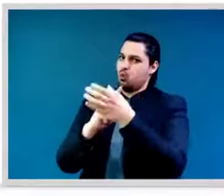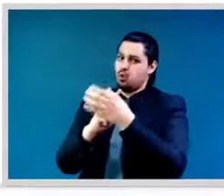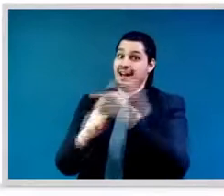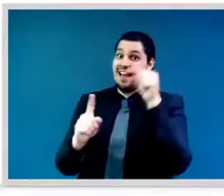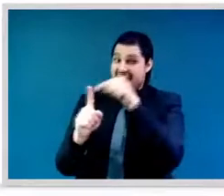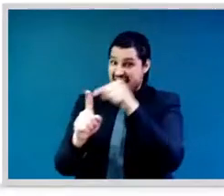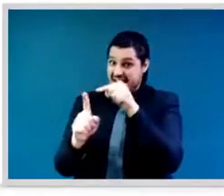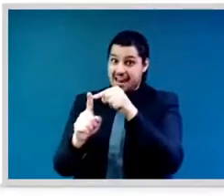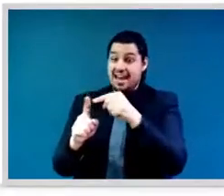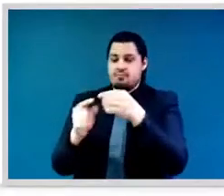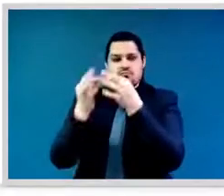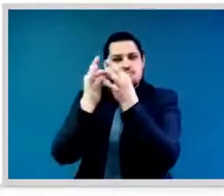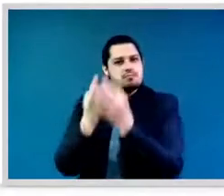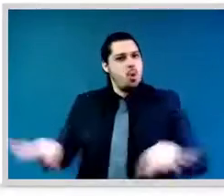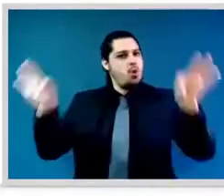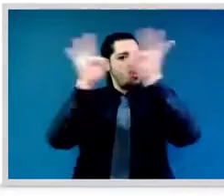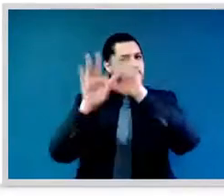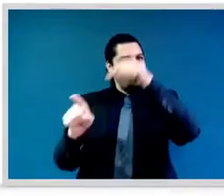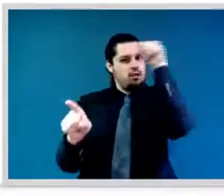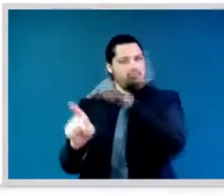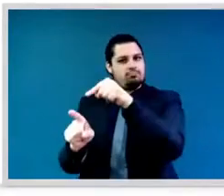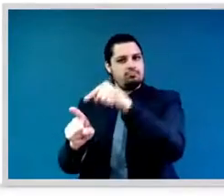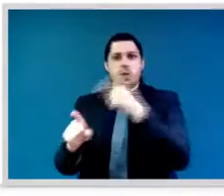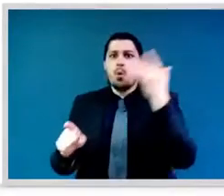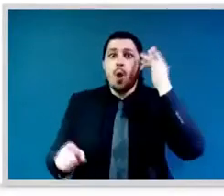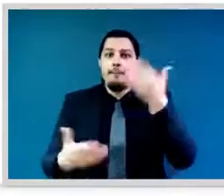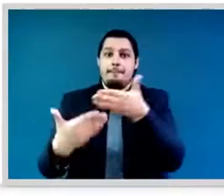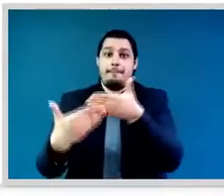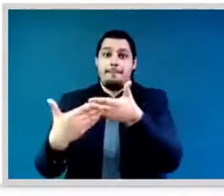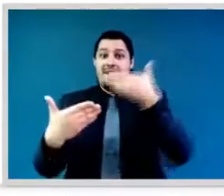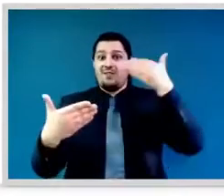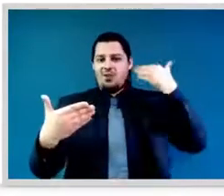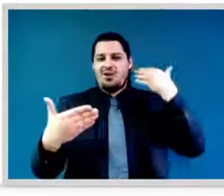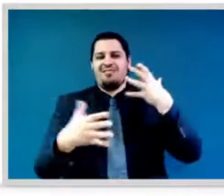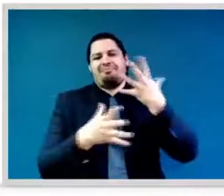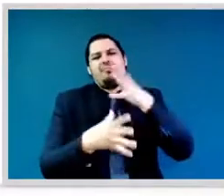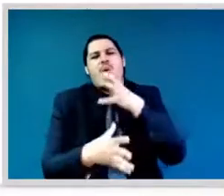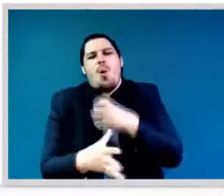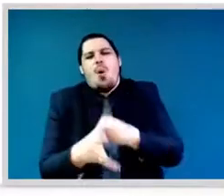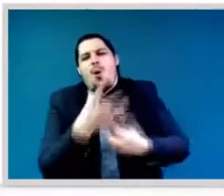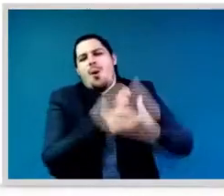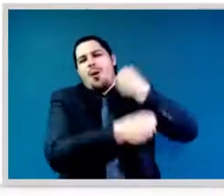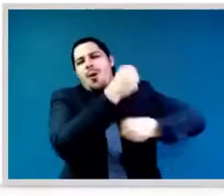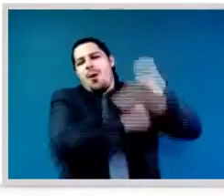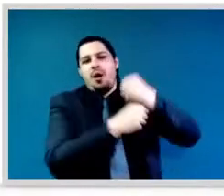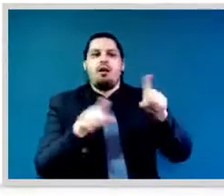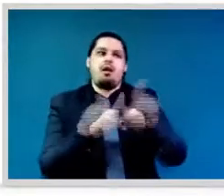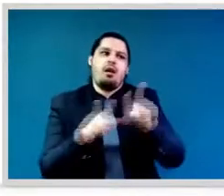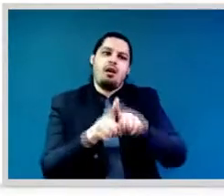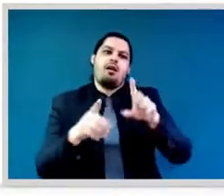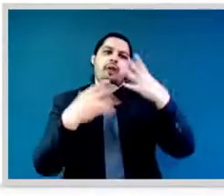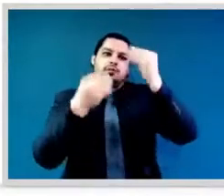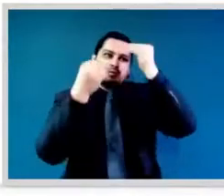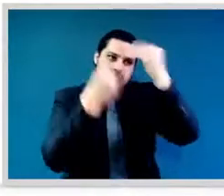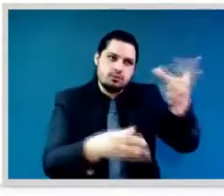y que han pasado ya muchos años en que hemos ido denunciando esta realidad y que